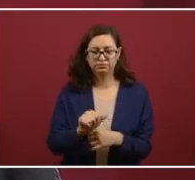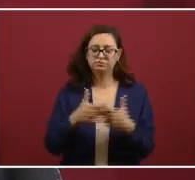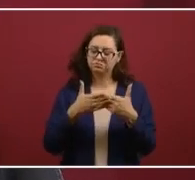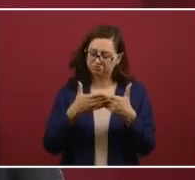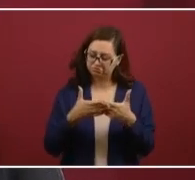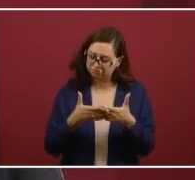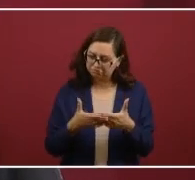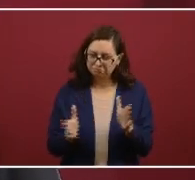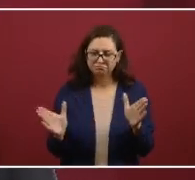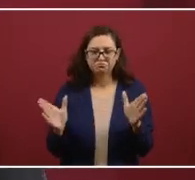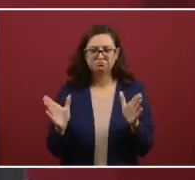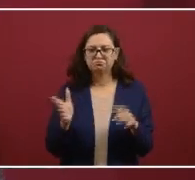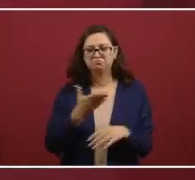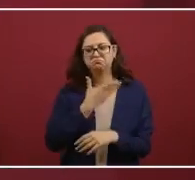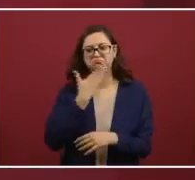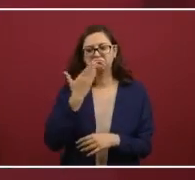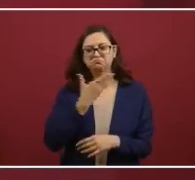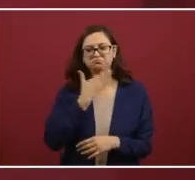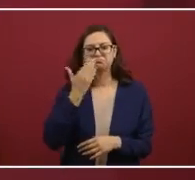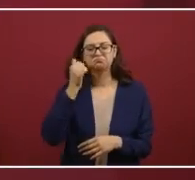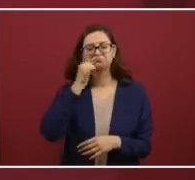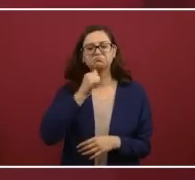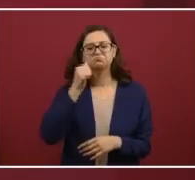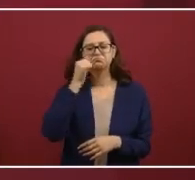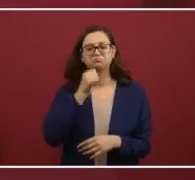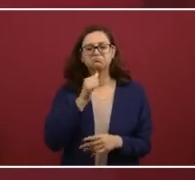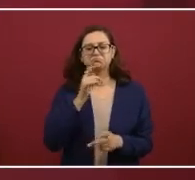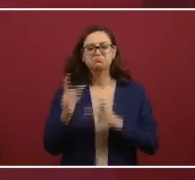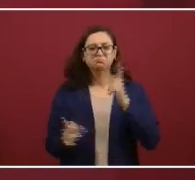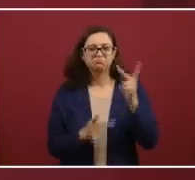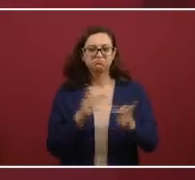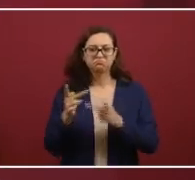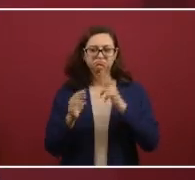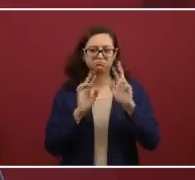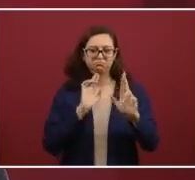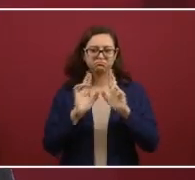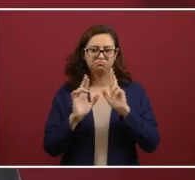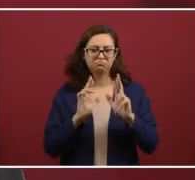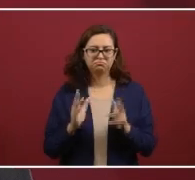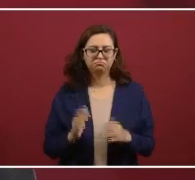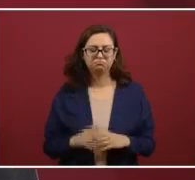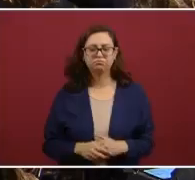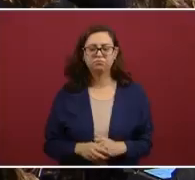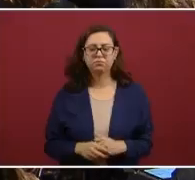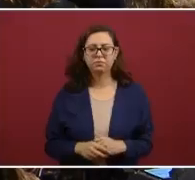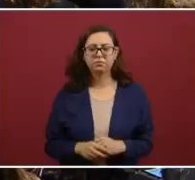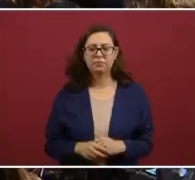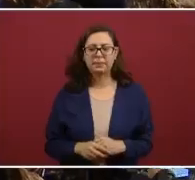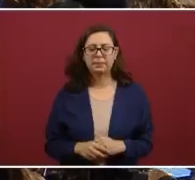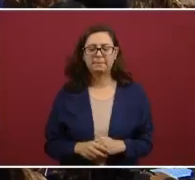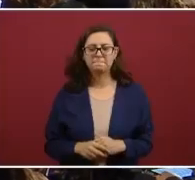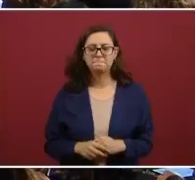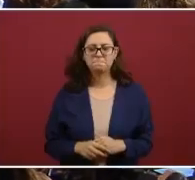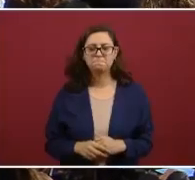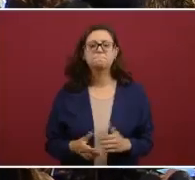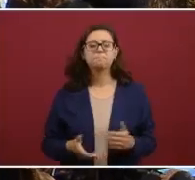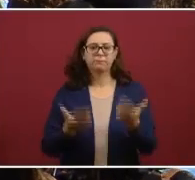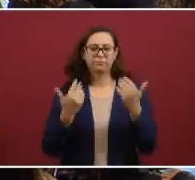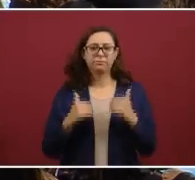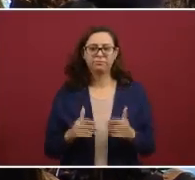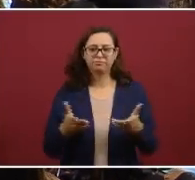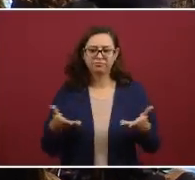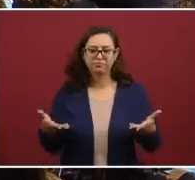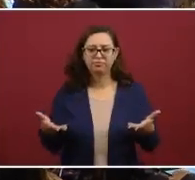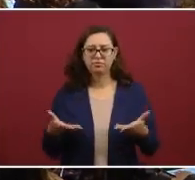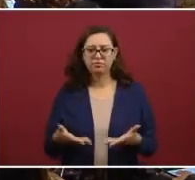siempre, la sesión de preguntas y respuestas. Entonces vamos a comenzar con la